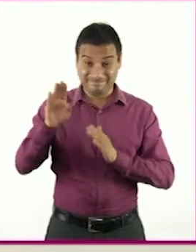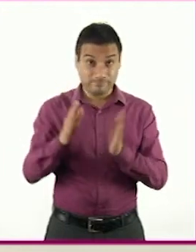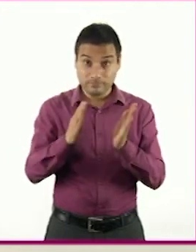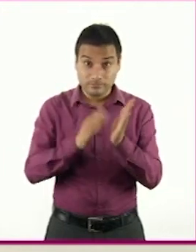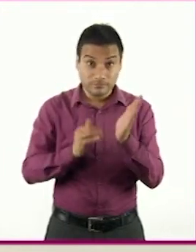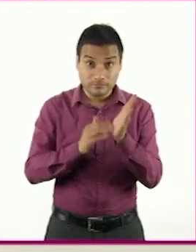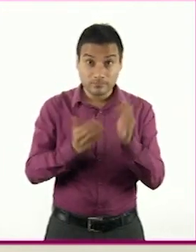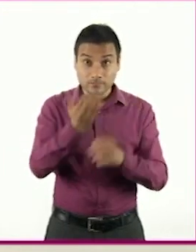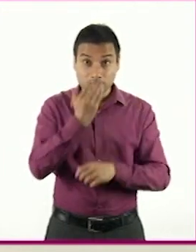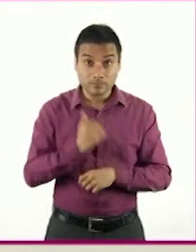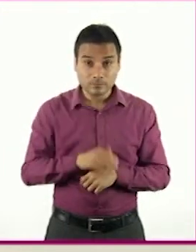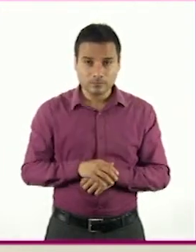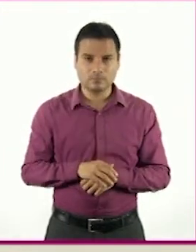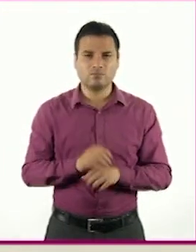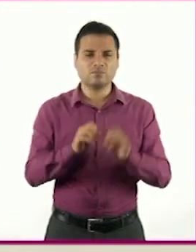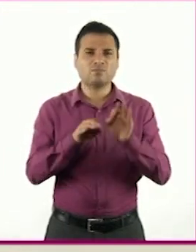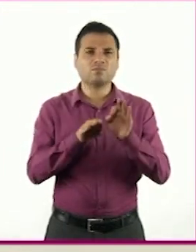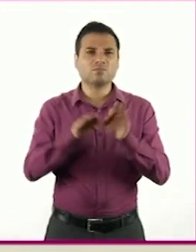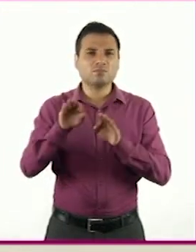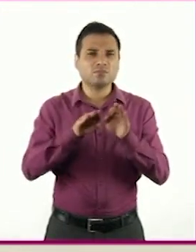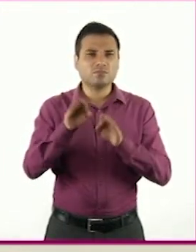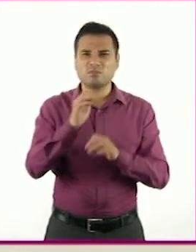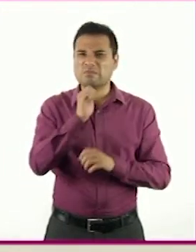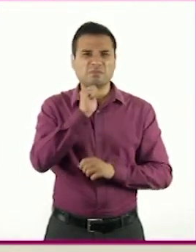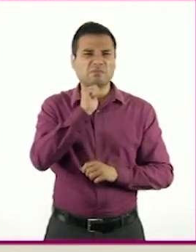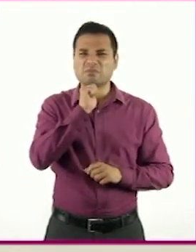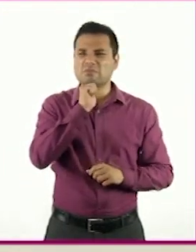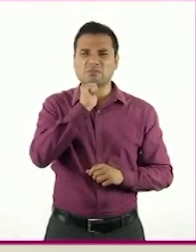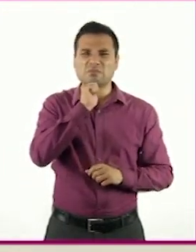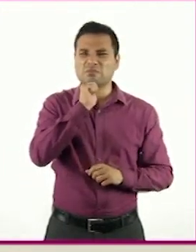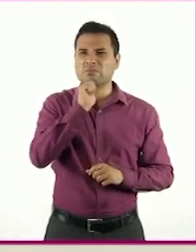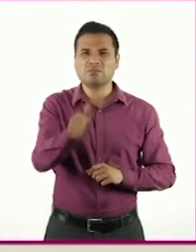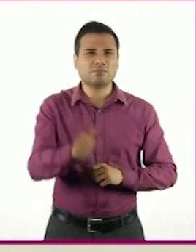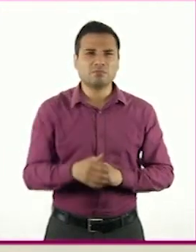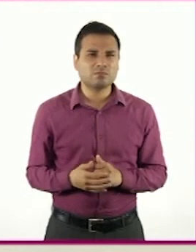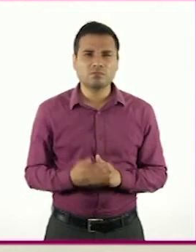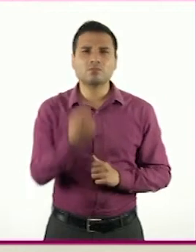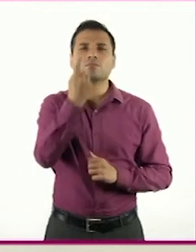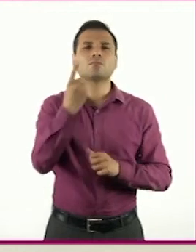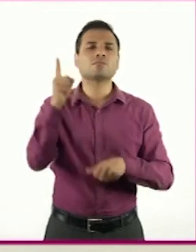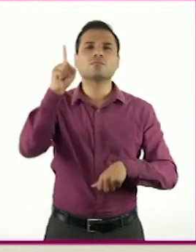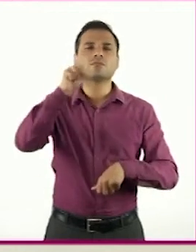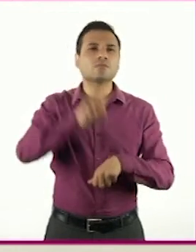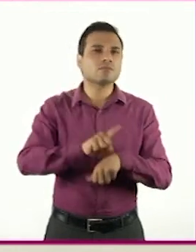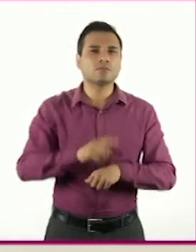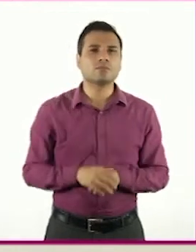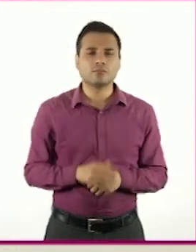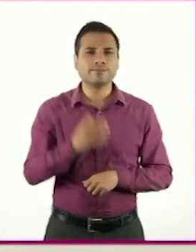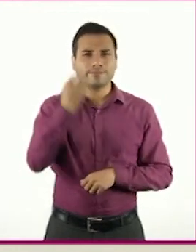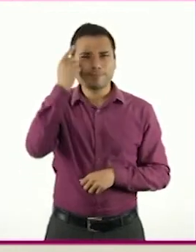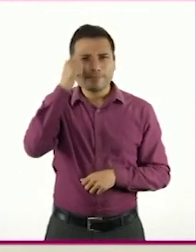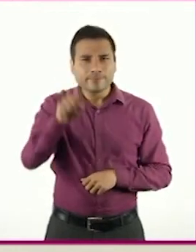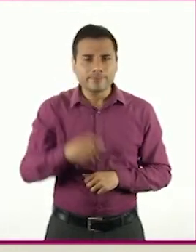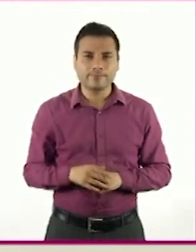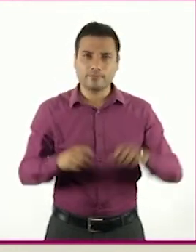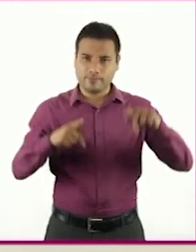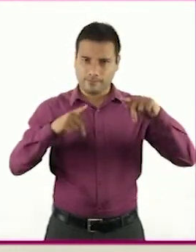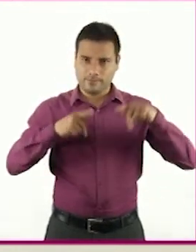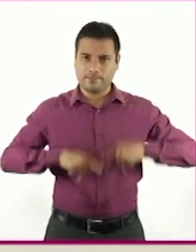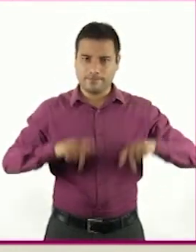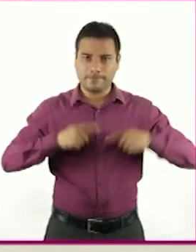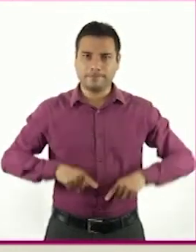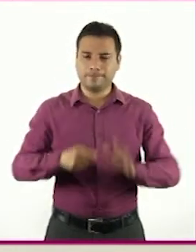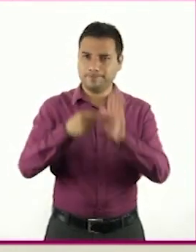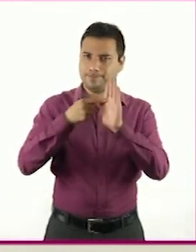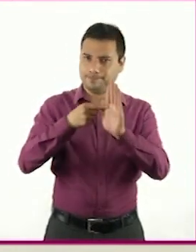indocumentados, no asistieran a laborar en sus puestos a lo largo y ancho del país. La movilización buscó hacer visible la